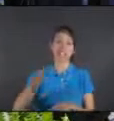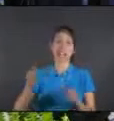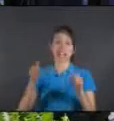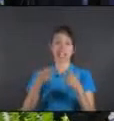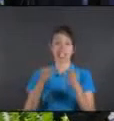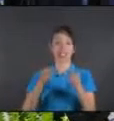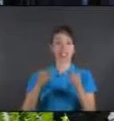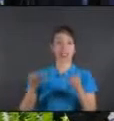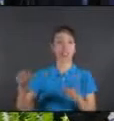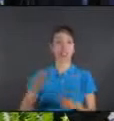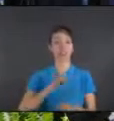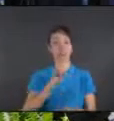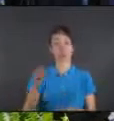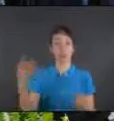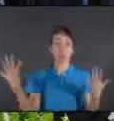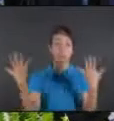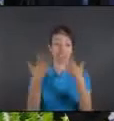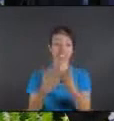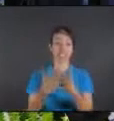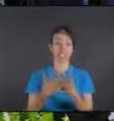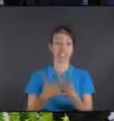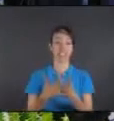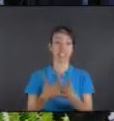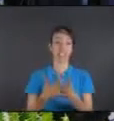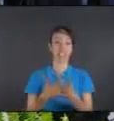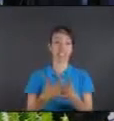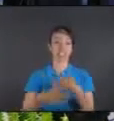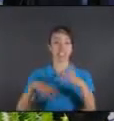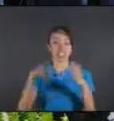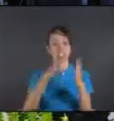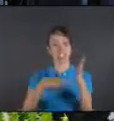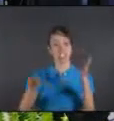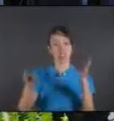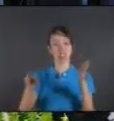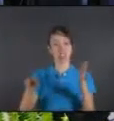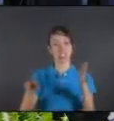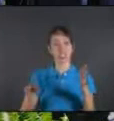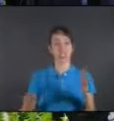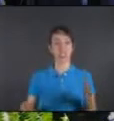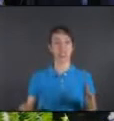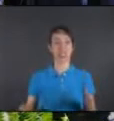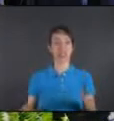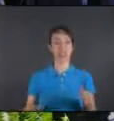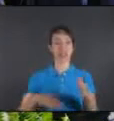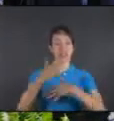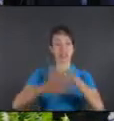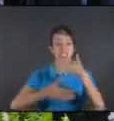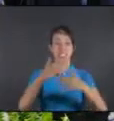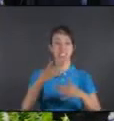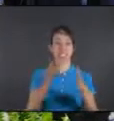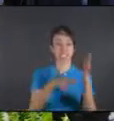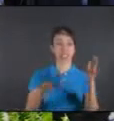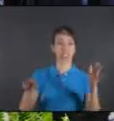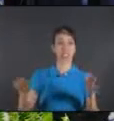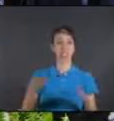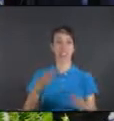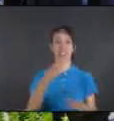a escudriñarse por el Espíritu cosas que está haciendo que son simple y sencillamente mezclas